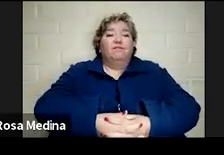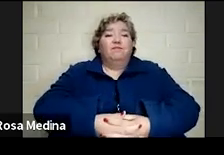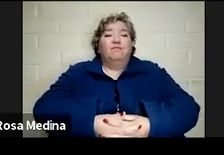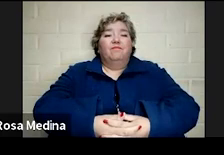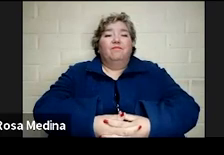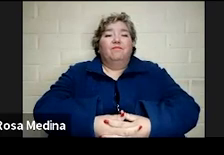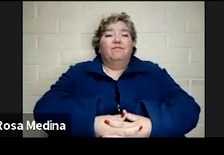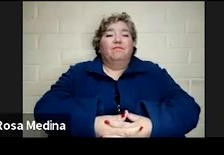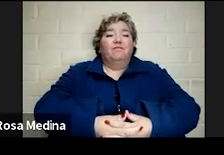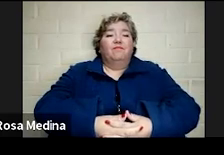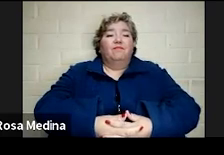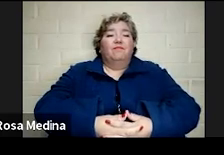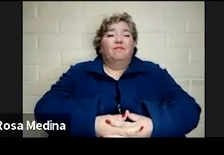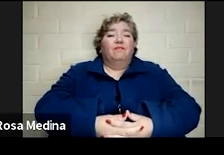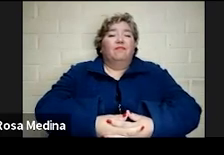ahí.